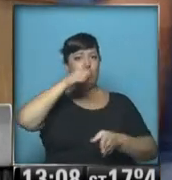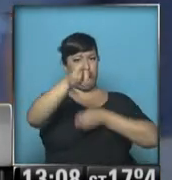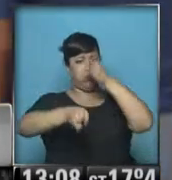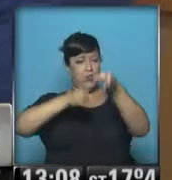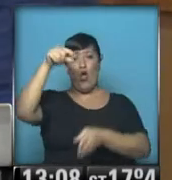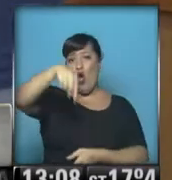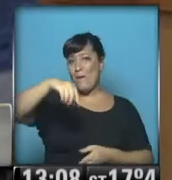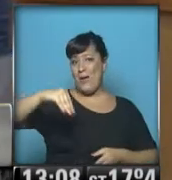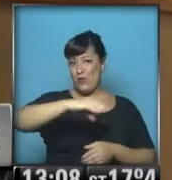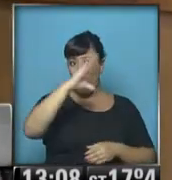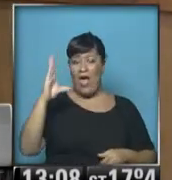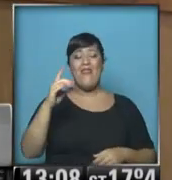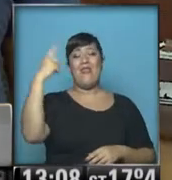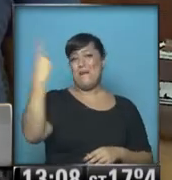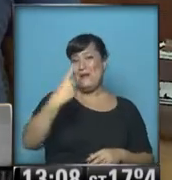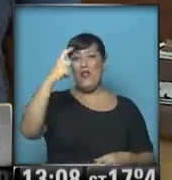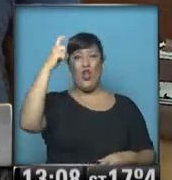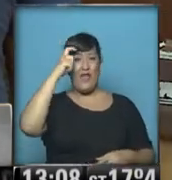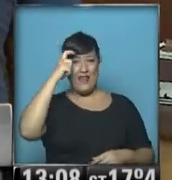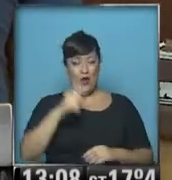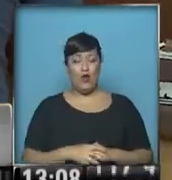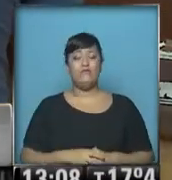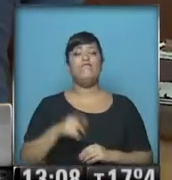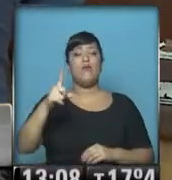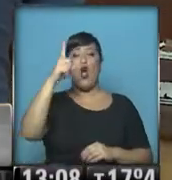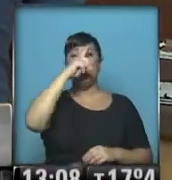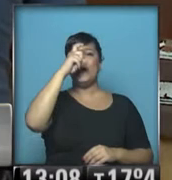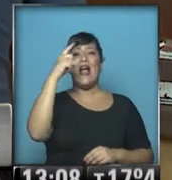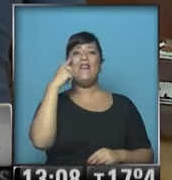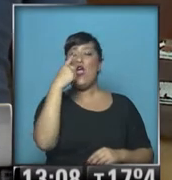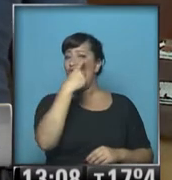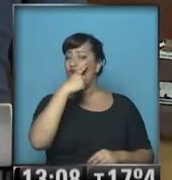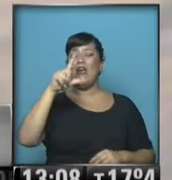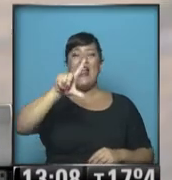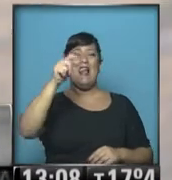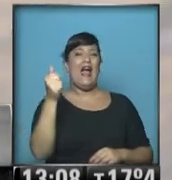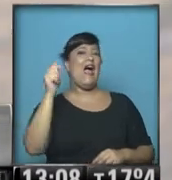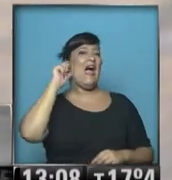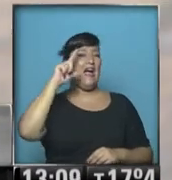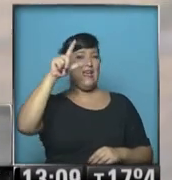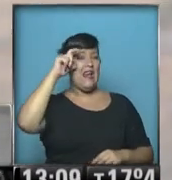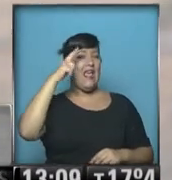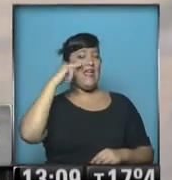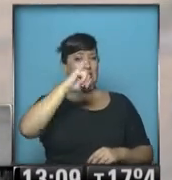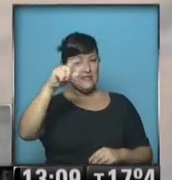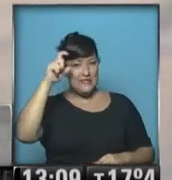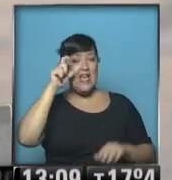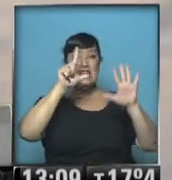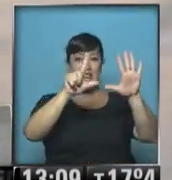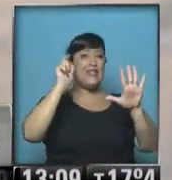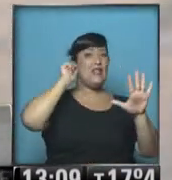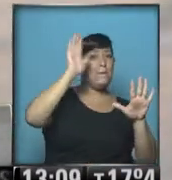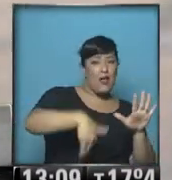esta madrugada del 1 de enero en el Hospital de Ojos Pedro La Gley, 7 menores y 2